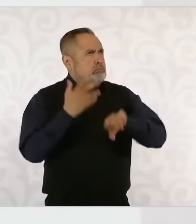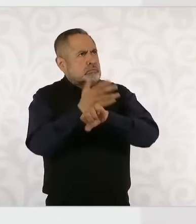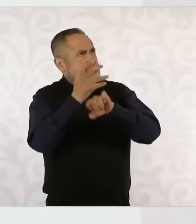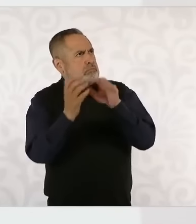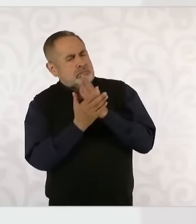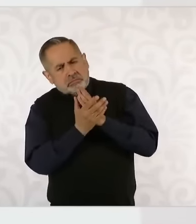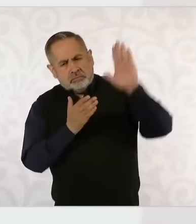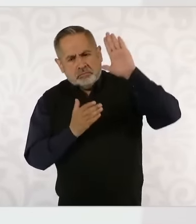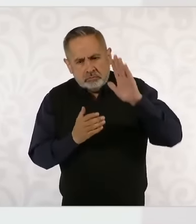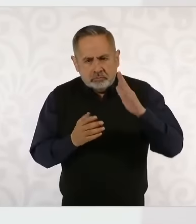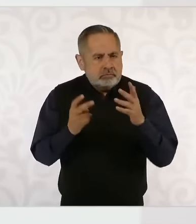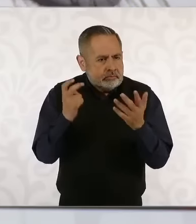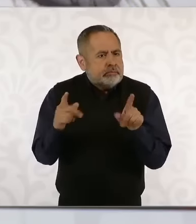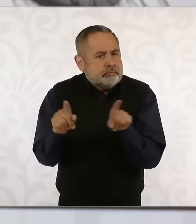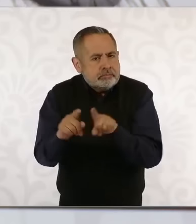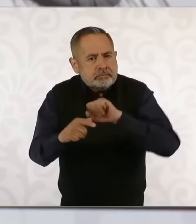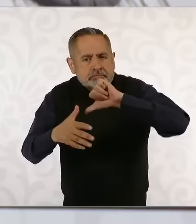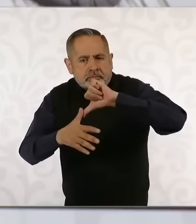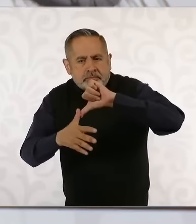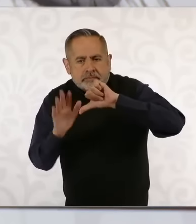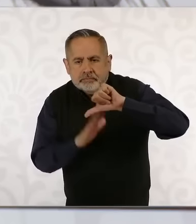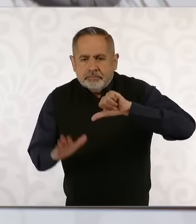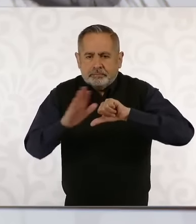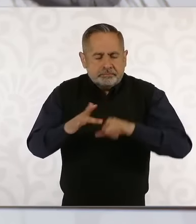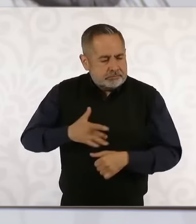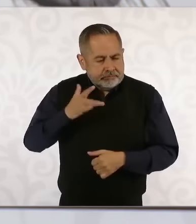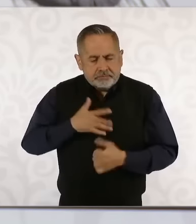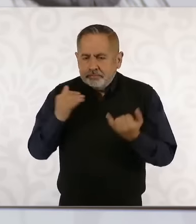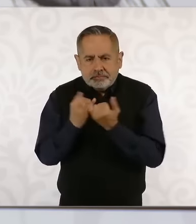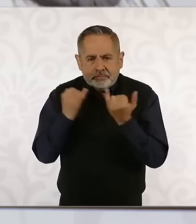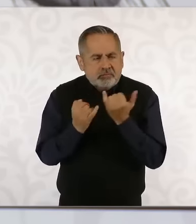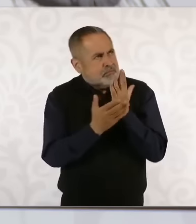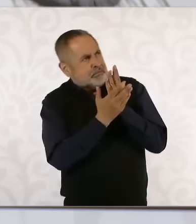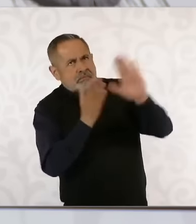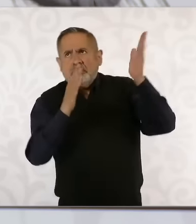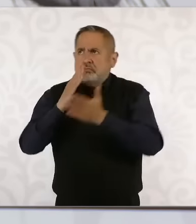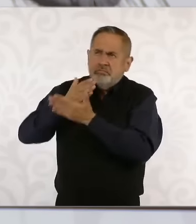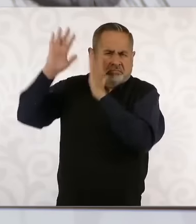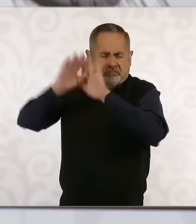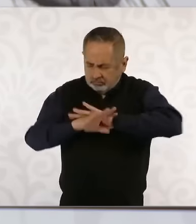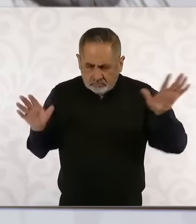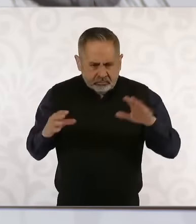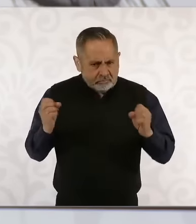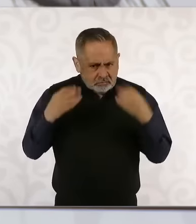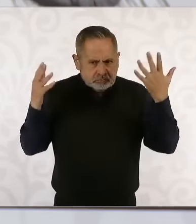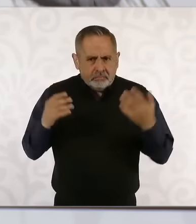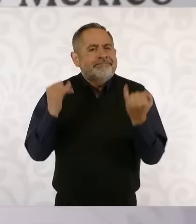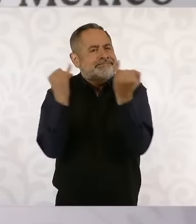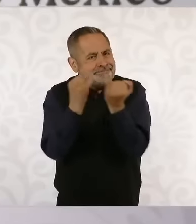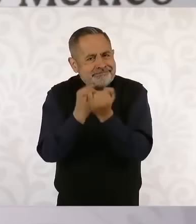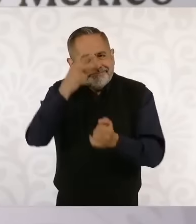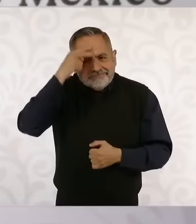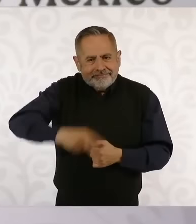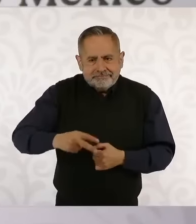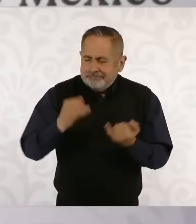de un sentimiento en América Latina. Entonces, en México, más allá de lo que haya